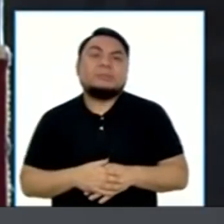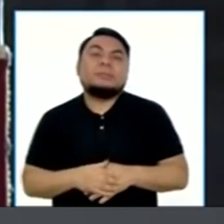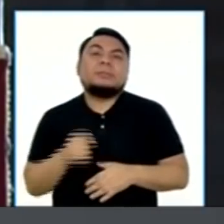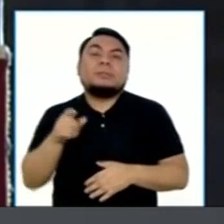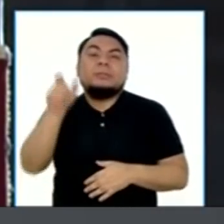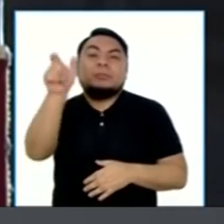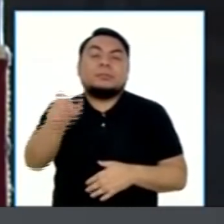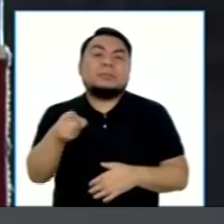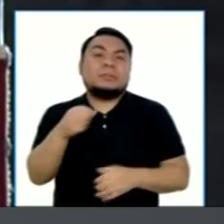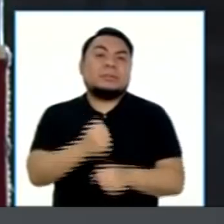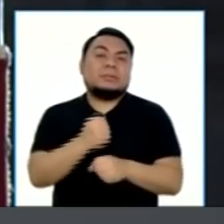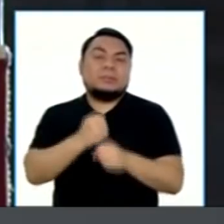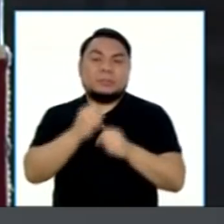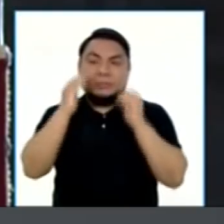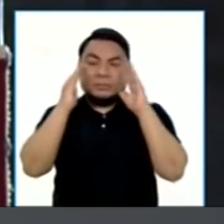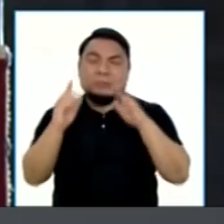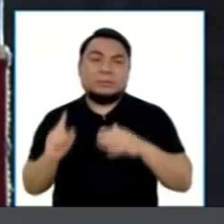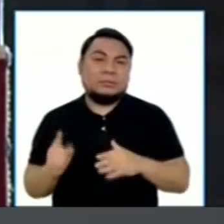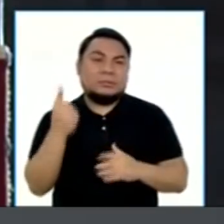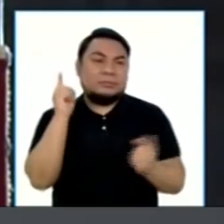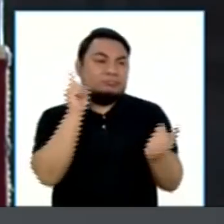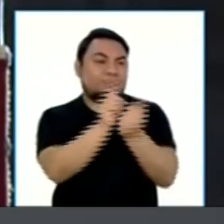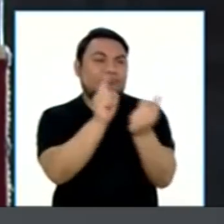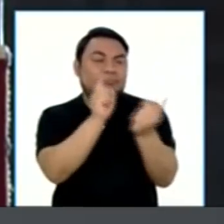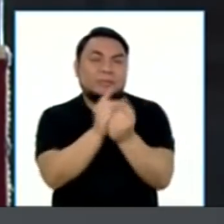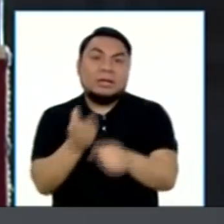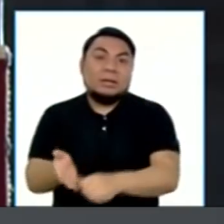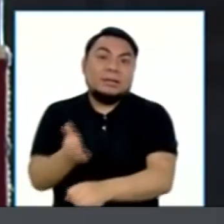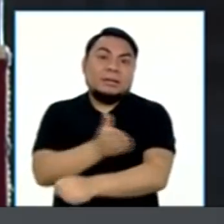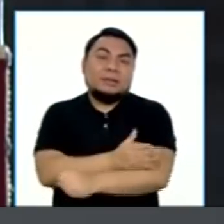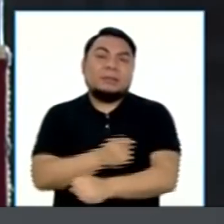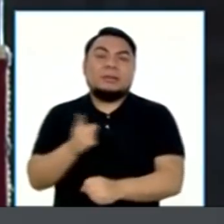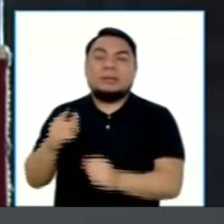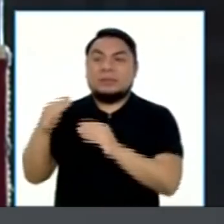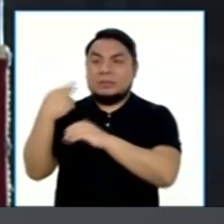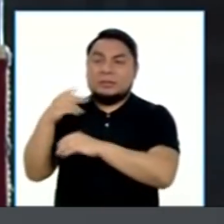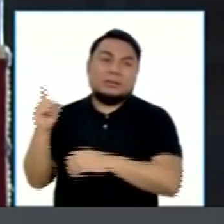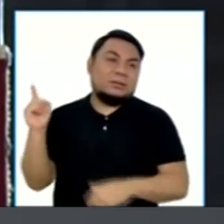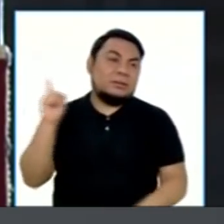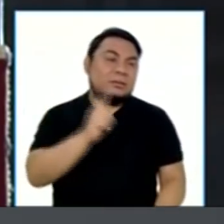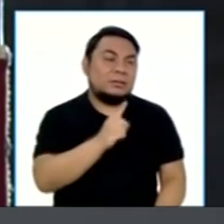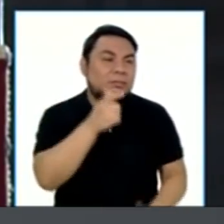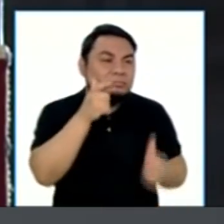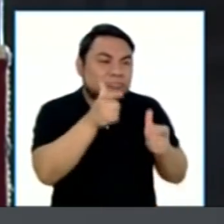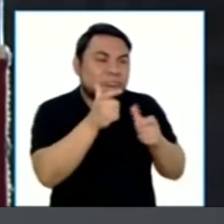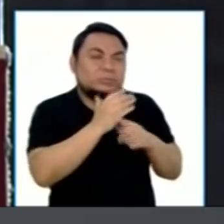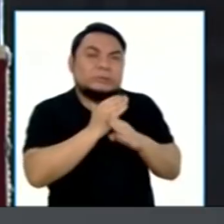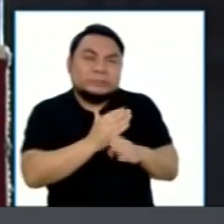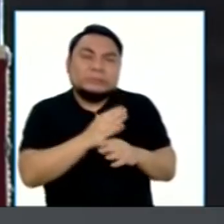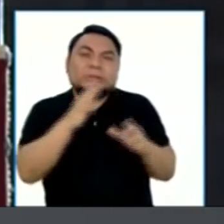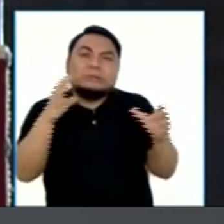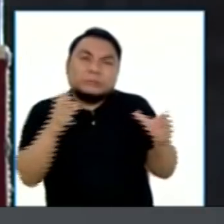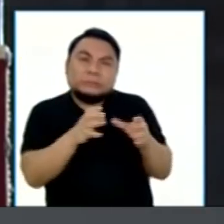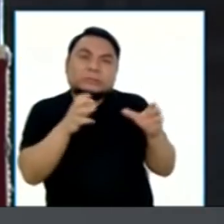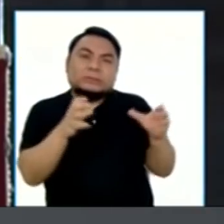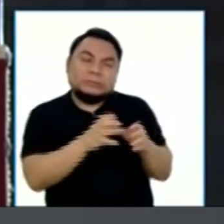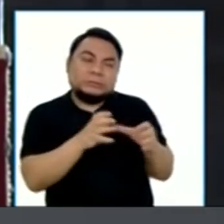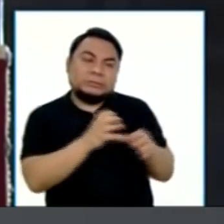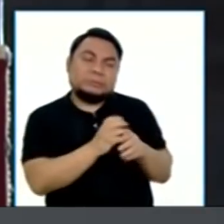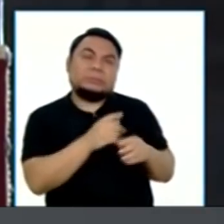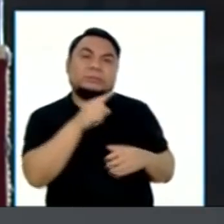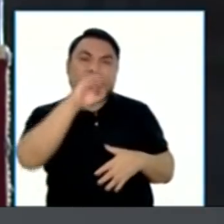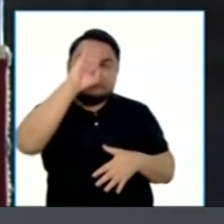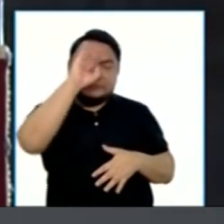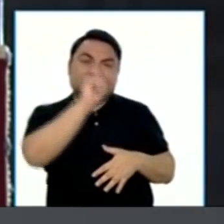El personal que trabaja en atención primaria también está saliendo a hacer contención y pensamos que las medidas